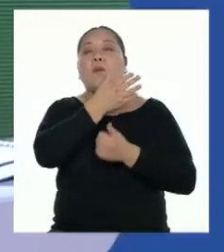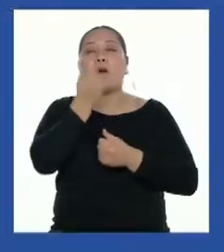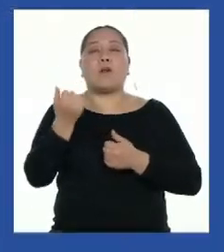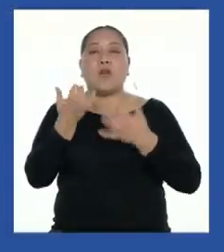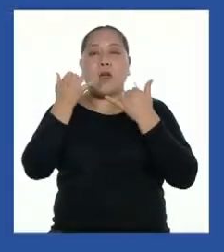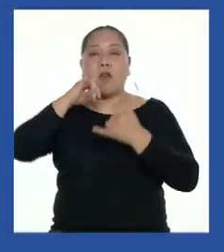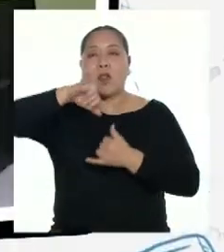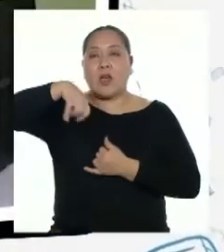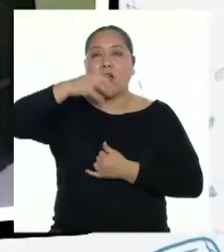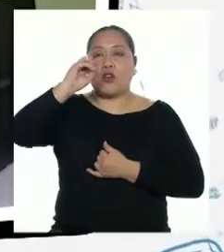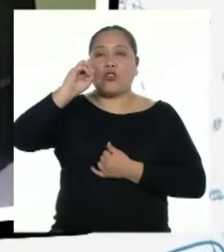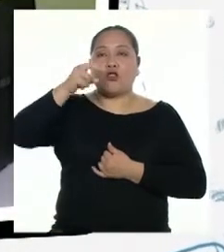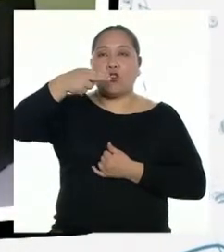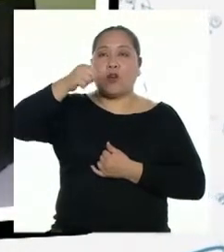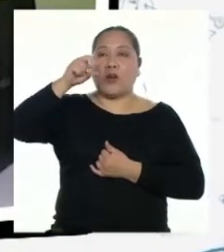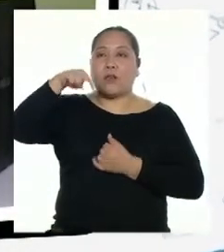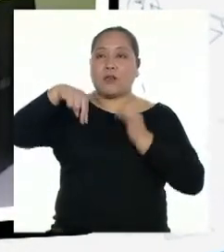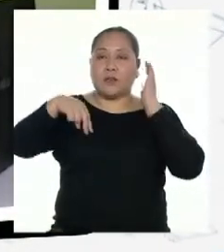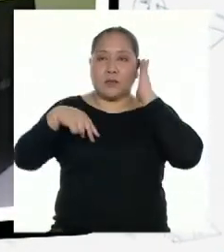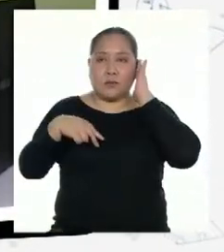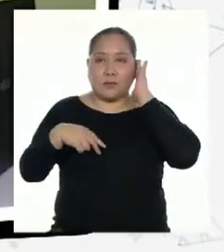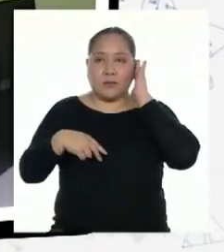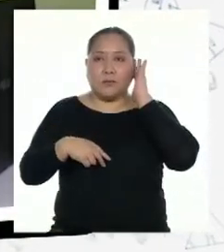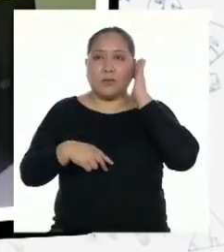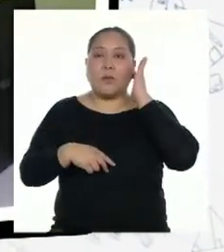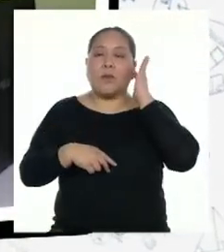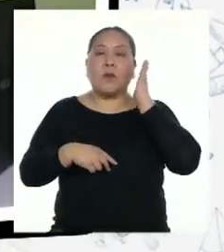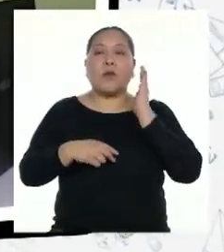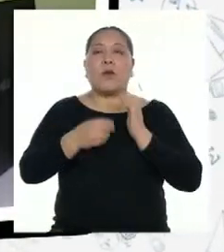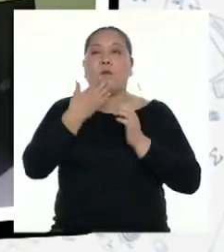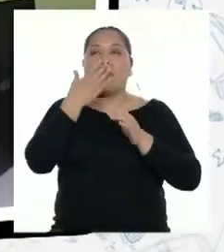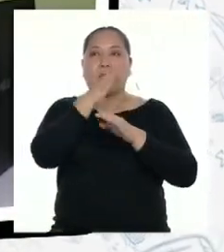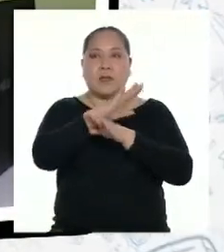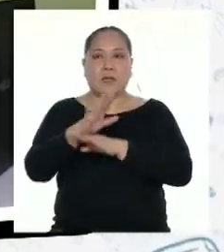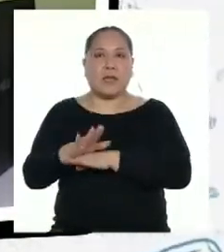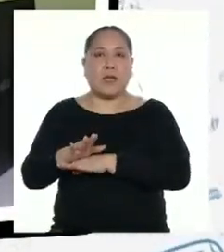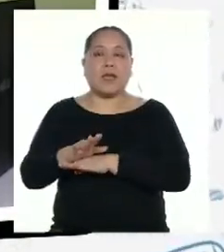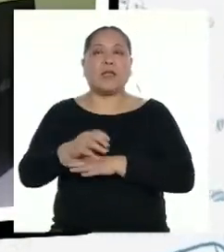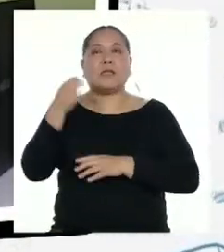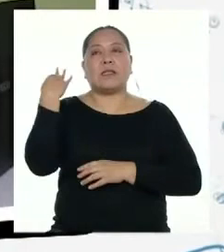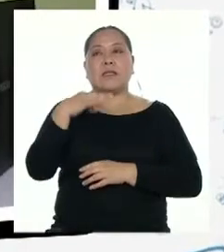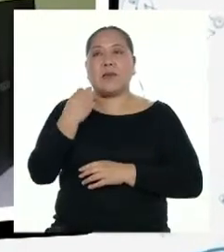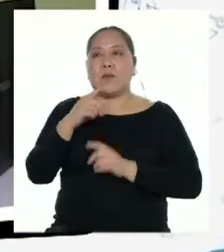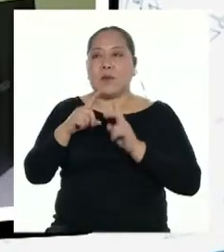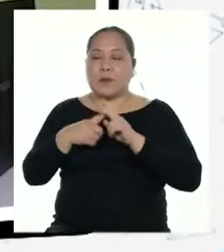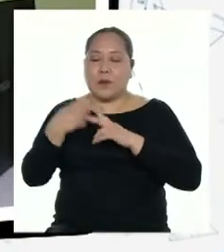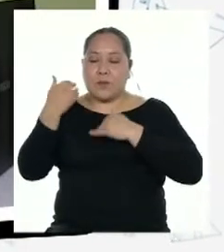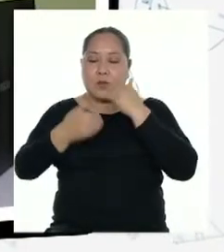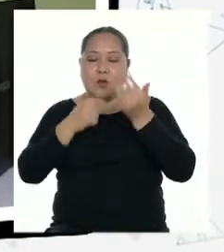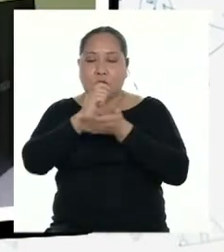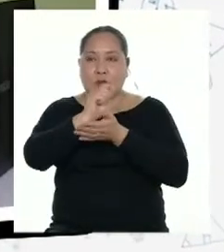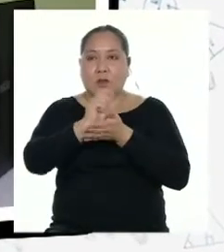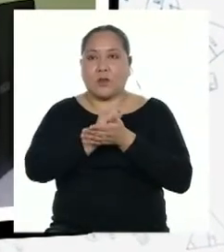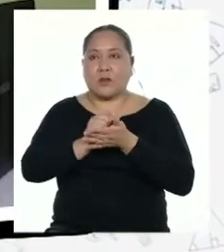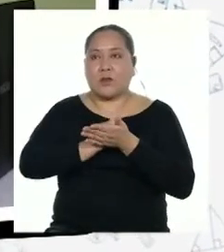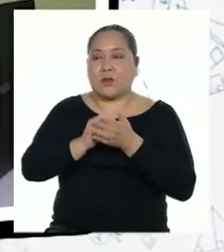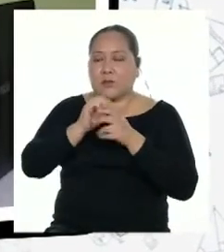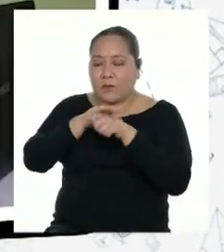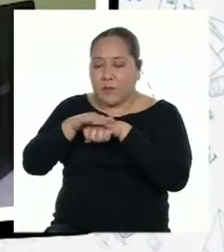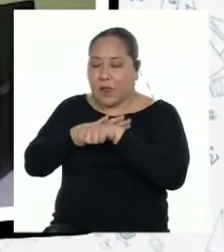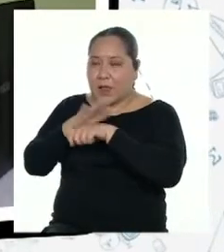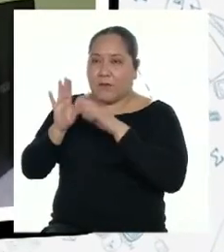con Johans. Buenas tardes, amigas y amigos. Siempre empezamos nuestro proceso de escritura con la